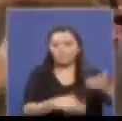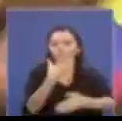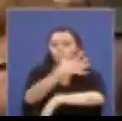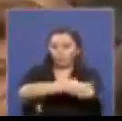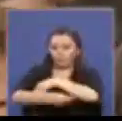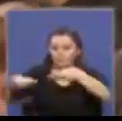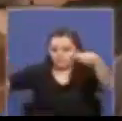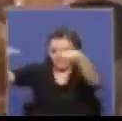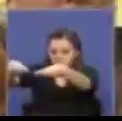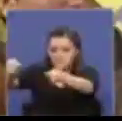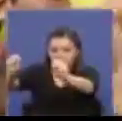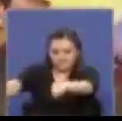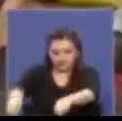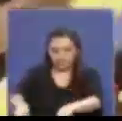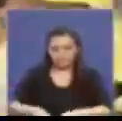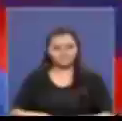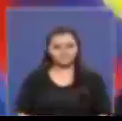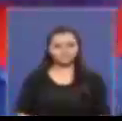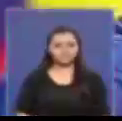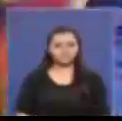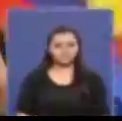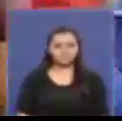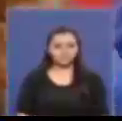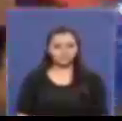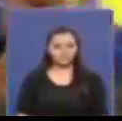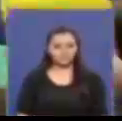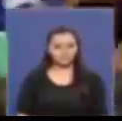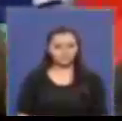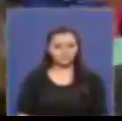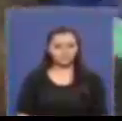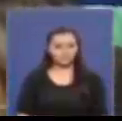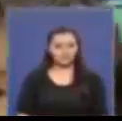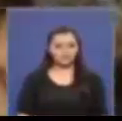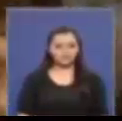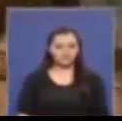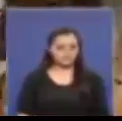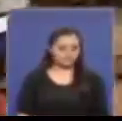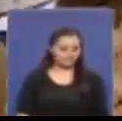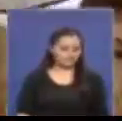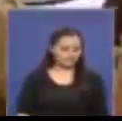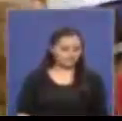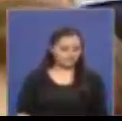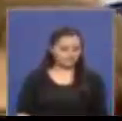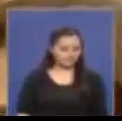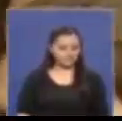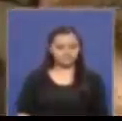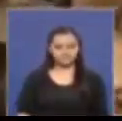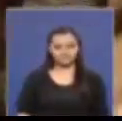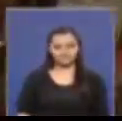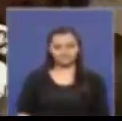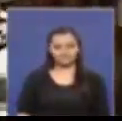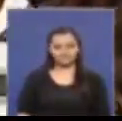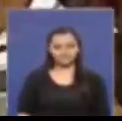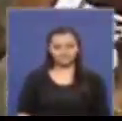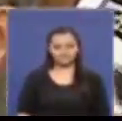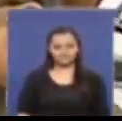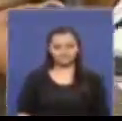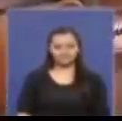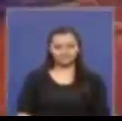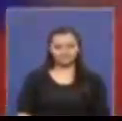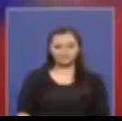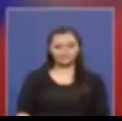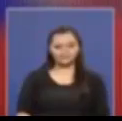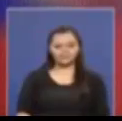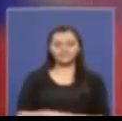avanza y nadie detiene. La justicia ciudadana es la fuerza que la mueve.